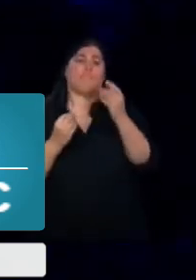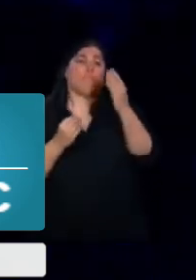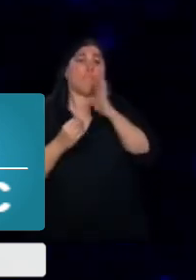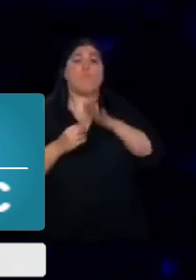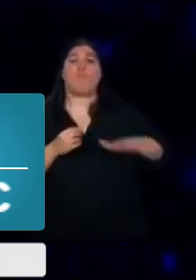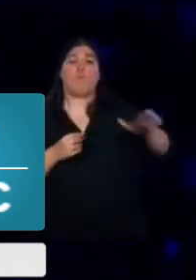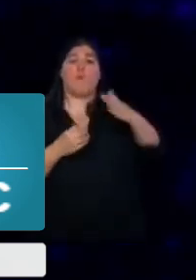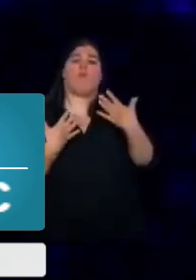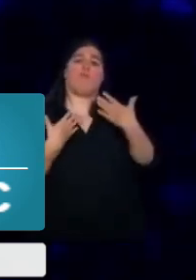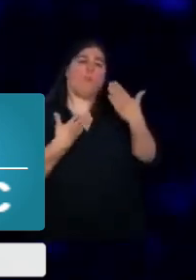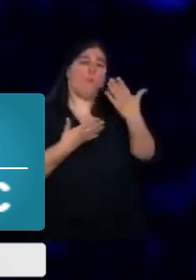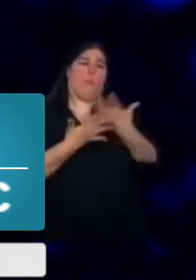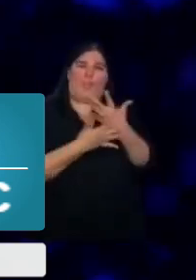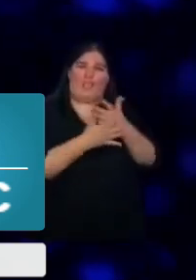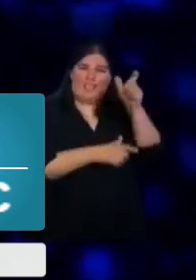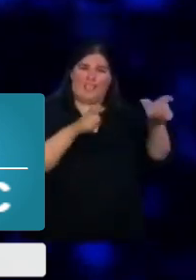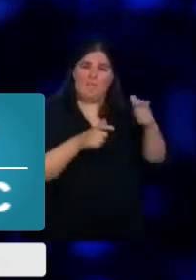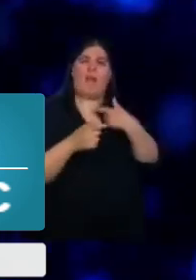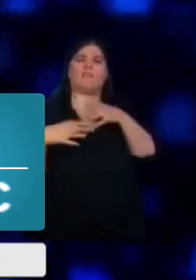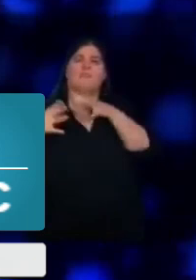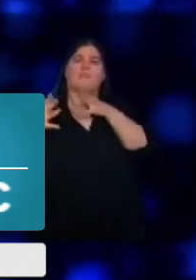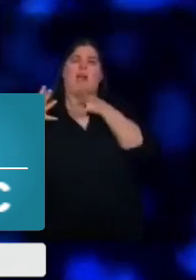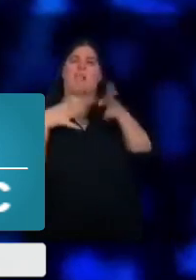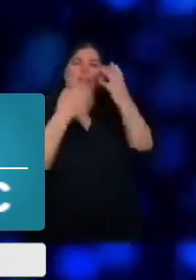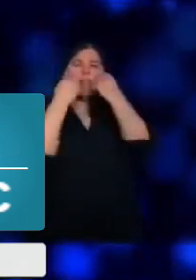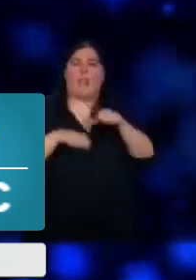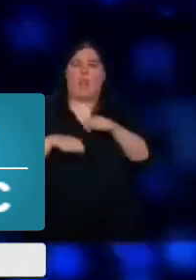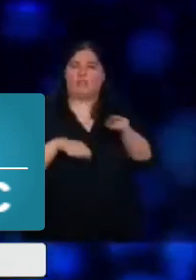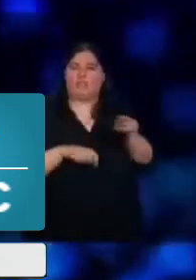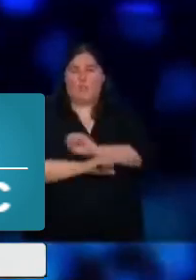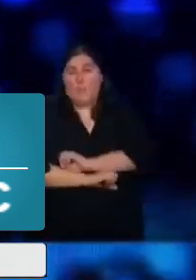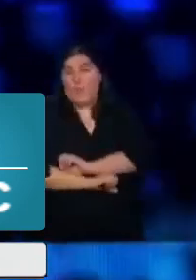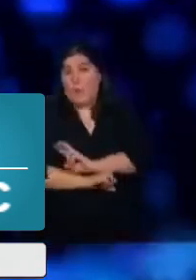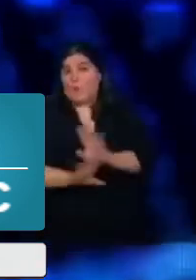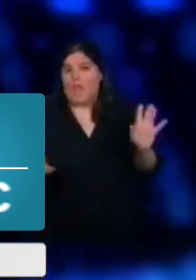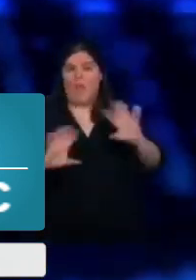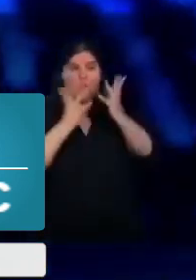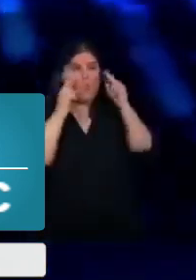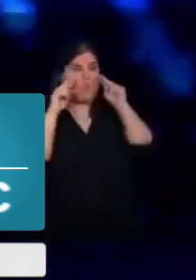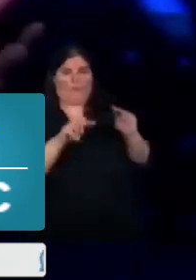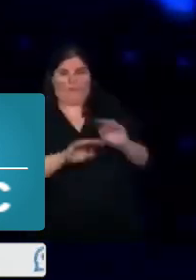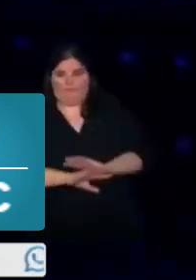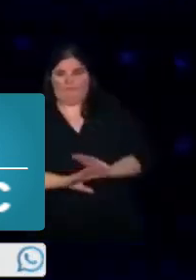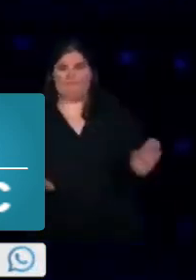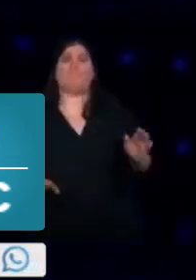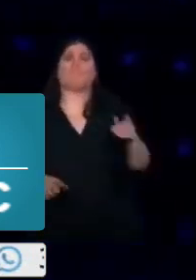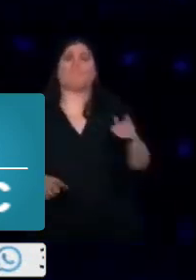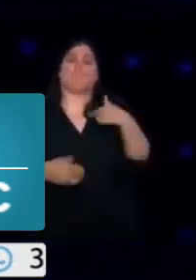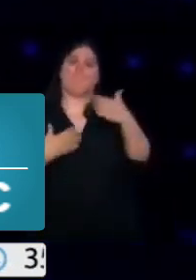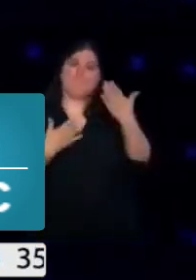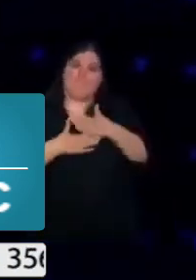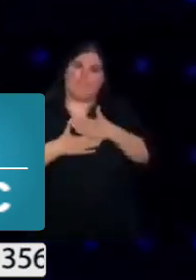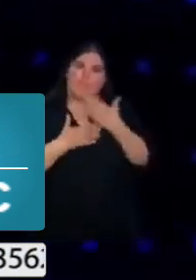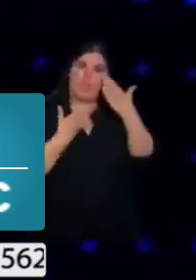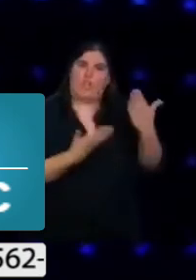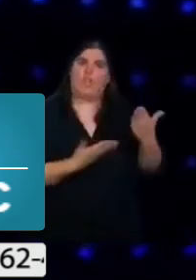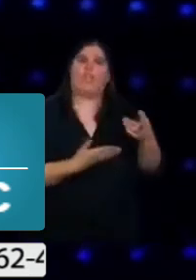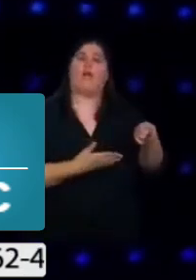esta de esta función eh salió a hablar la secretaria legal y técnica de la presidencia que sigue tomando las decisiones